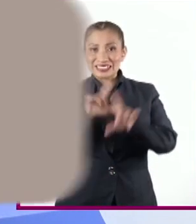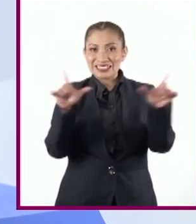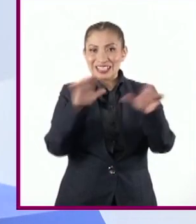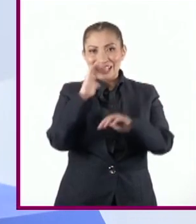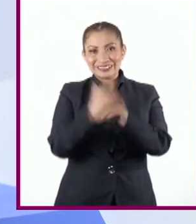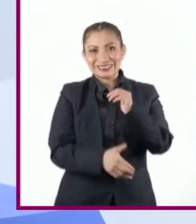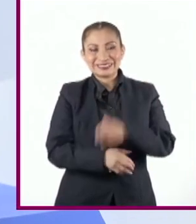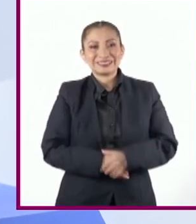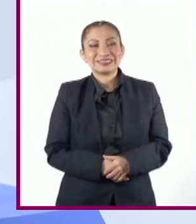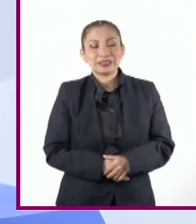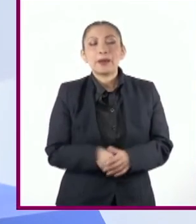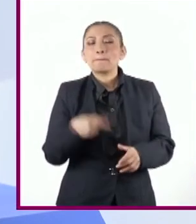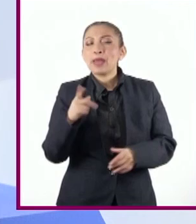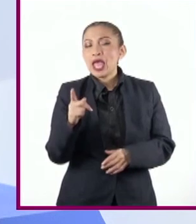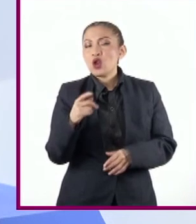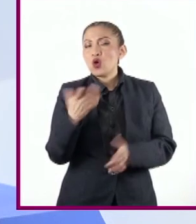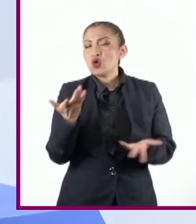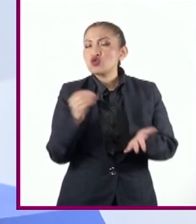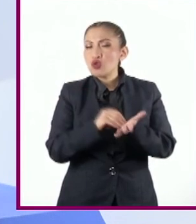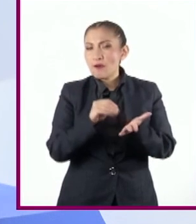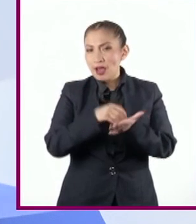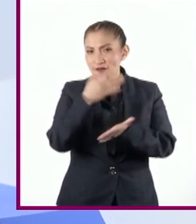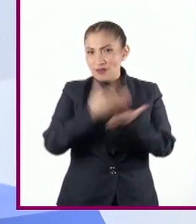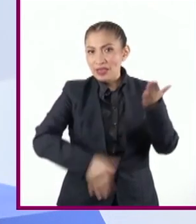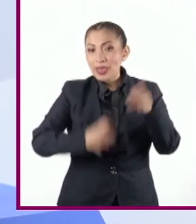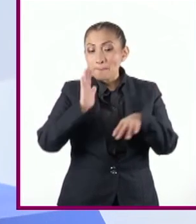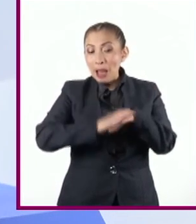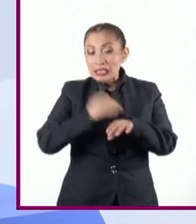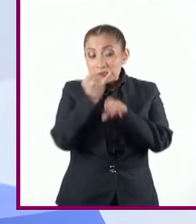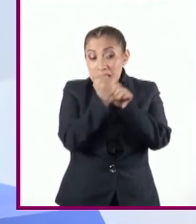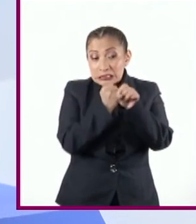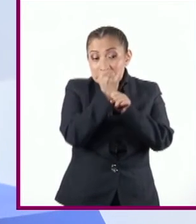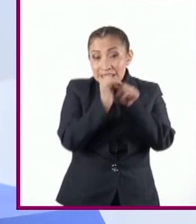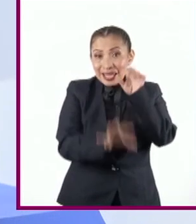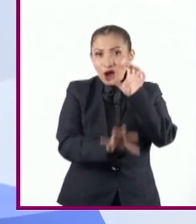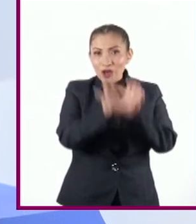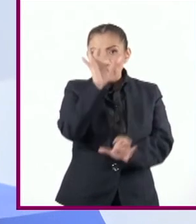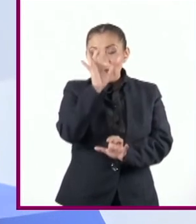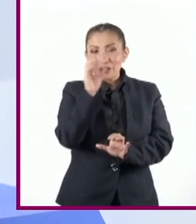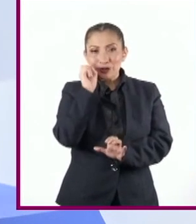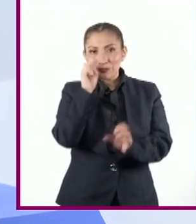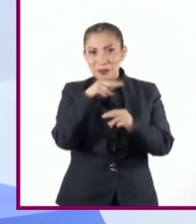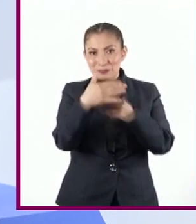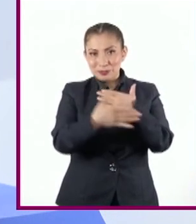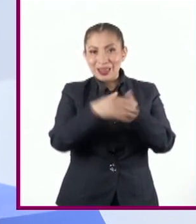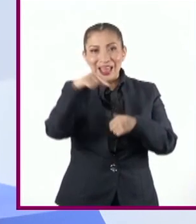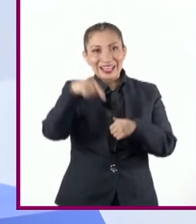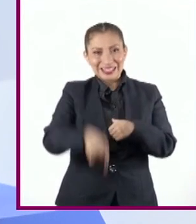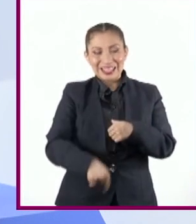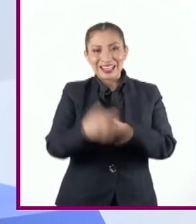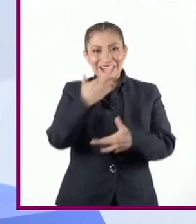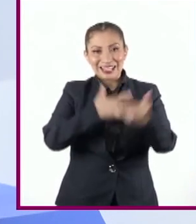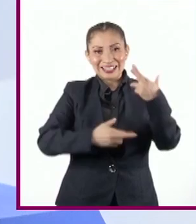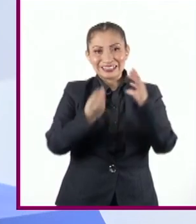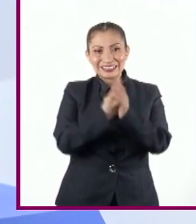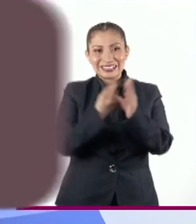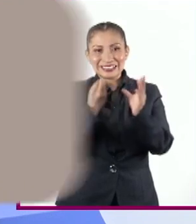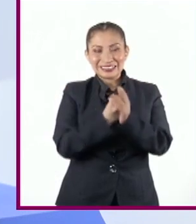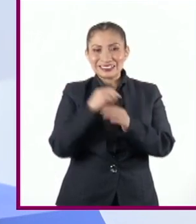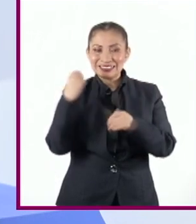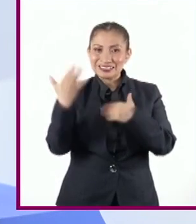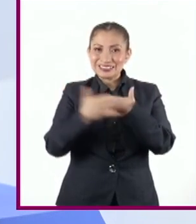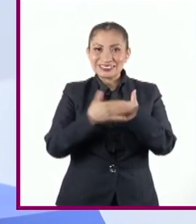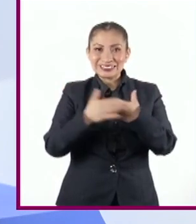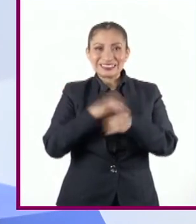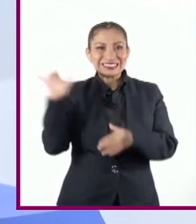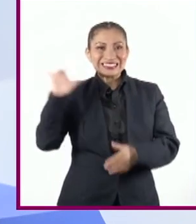Listo, terminamos, pero aún nos queda mucho por explorar y descubrir. Así que nos vemos pronto aquí en Regreso a Clases. Hasta